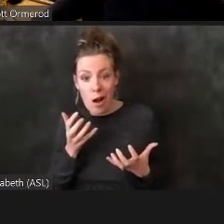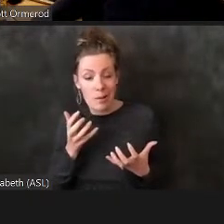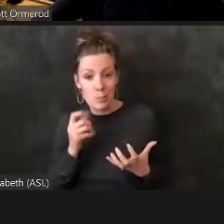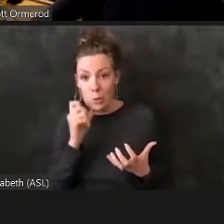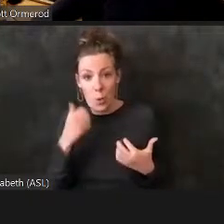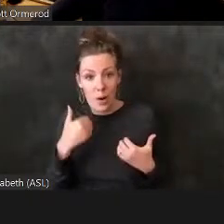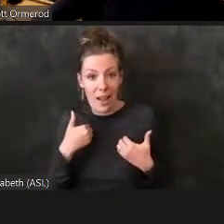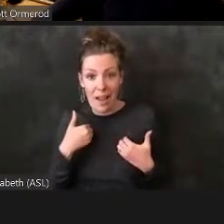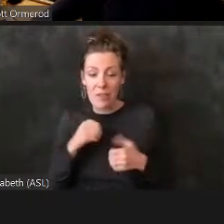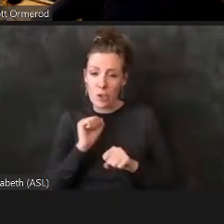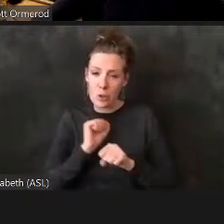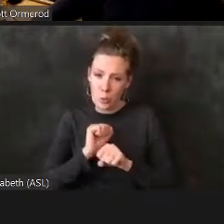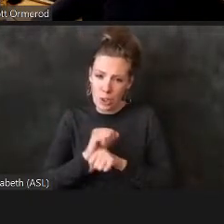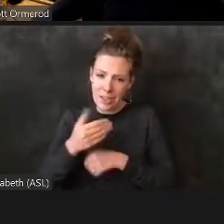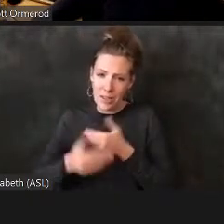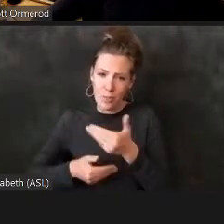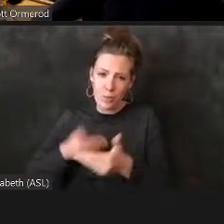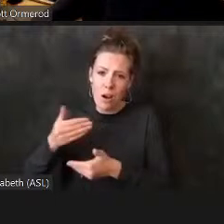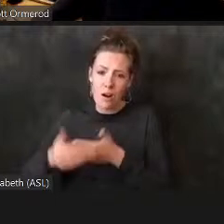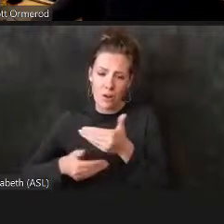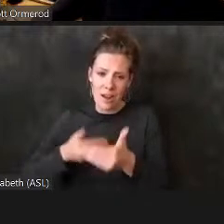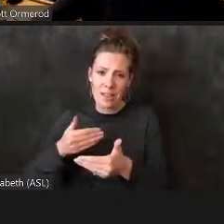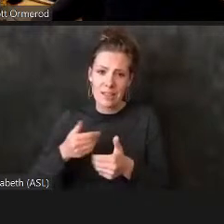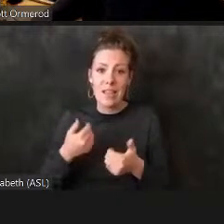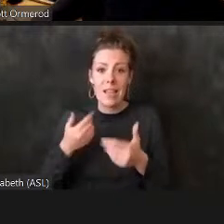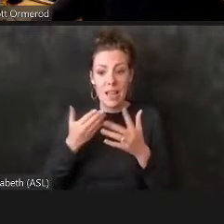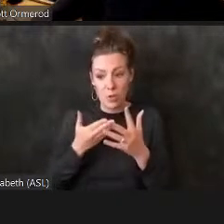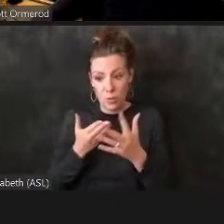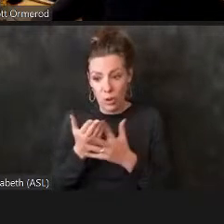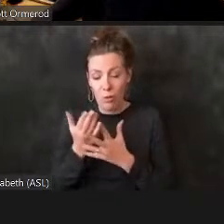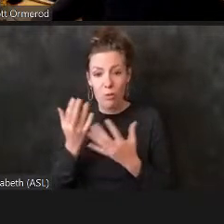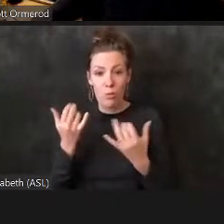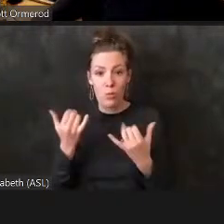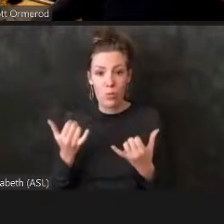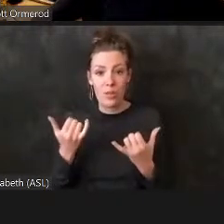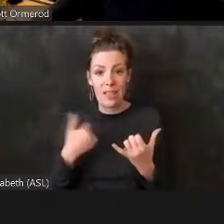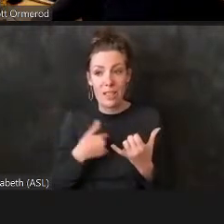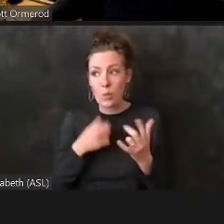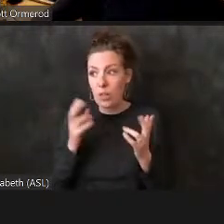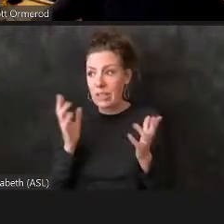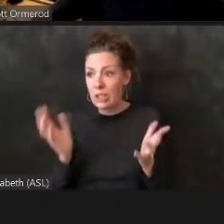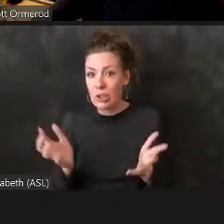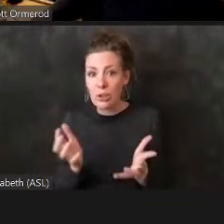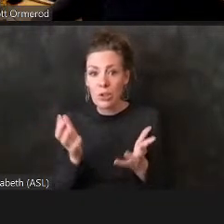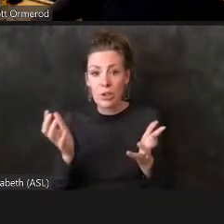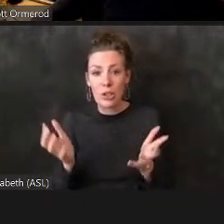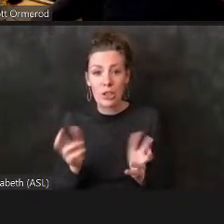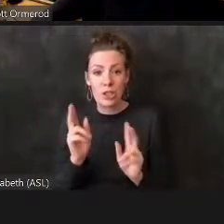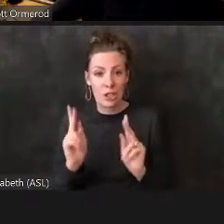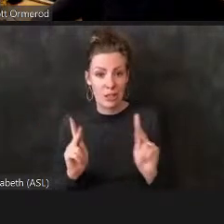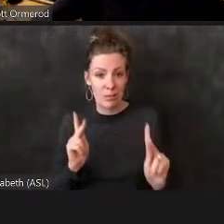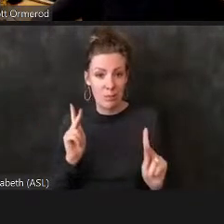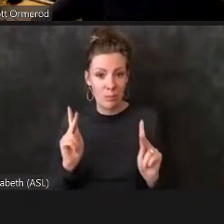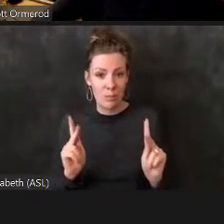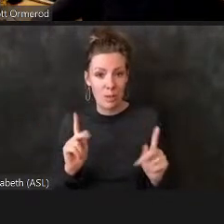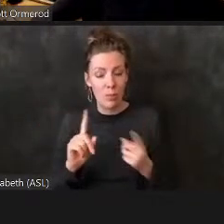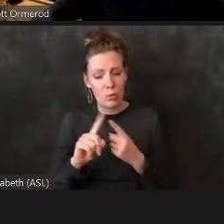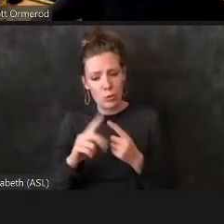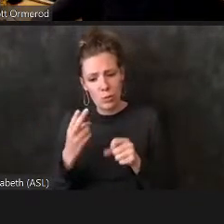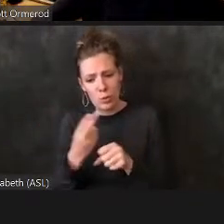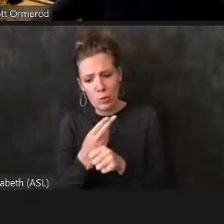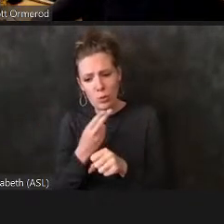información que a veces ustedes nos piden. Esto es una cosa de progreso. En lo que estamos pasando por esto, les estamos pidiendo a la